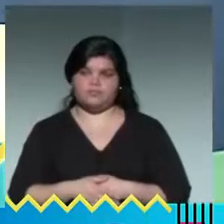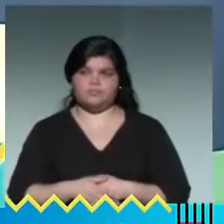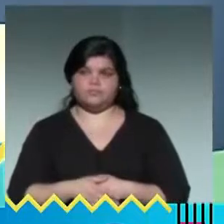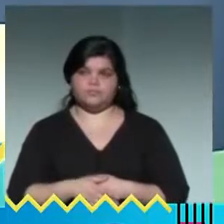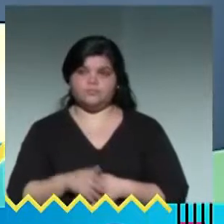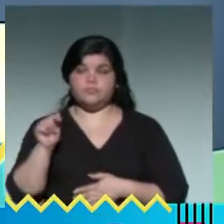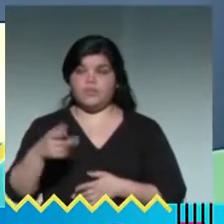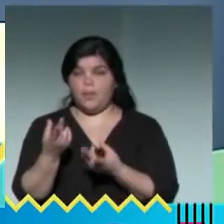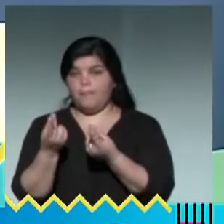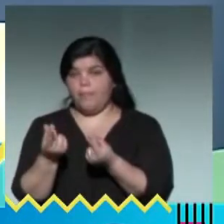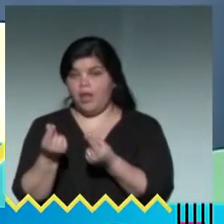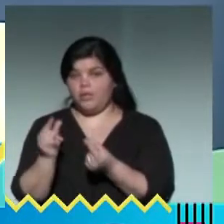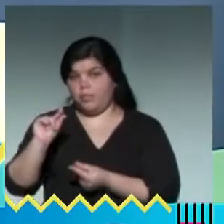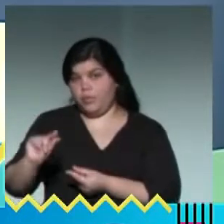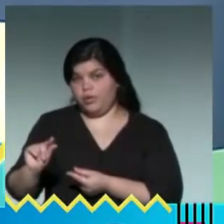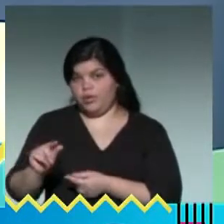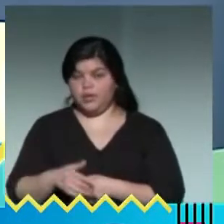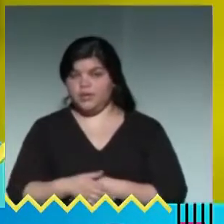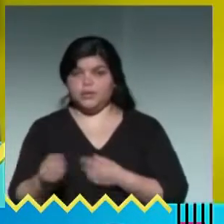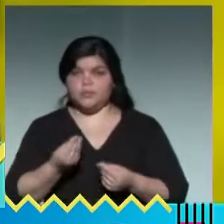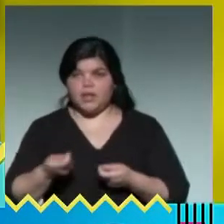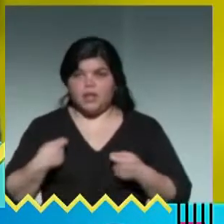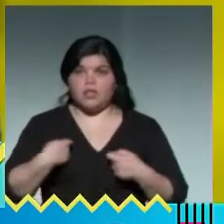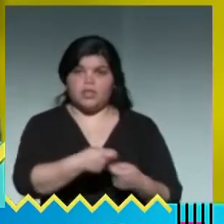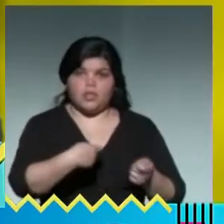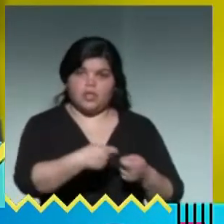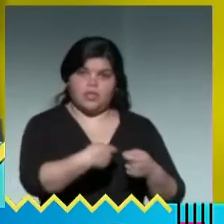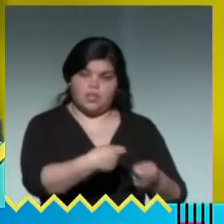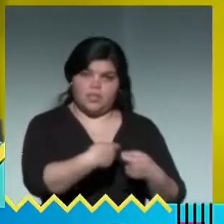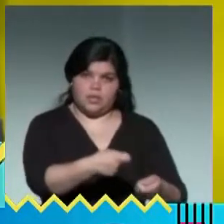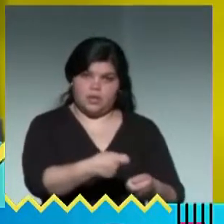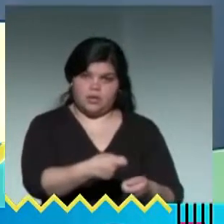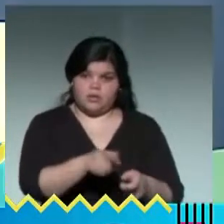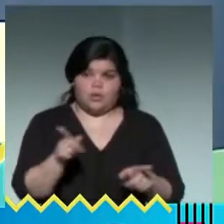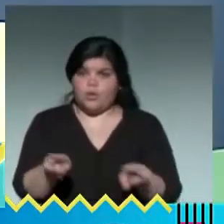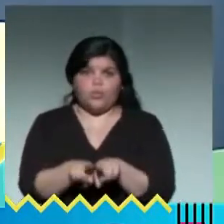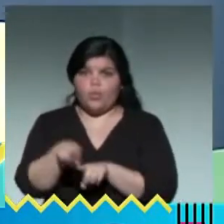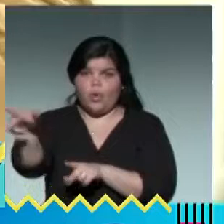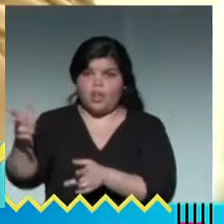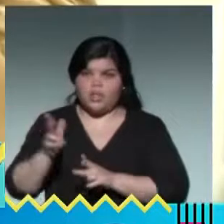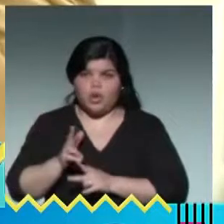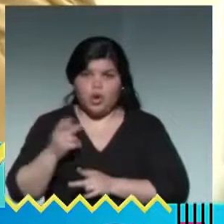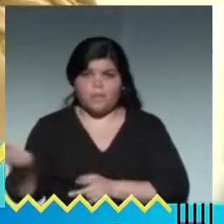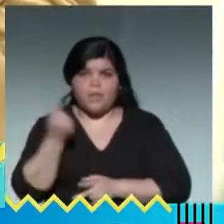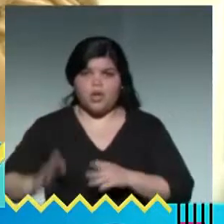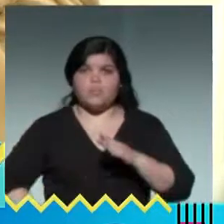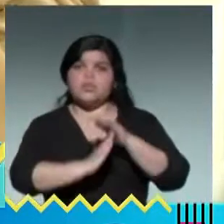volumen de dinero para financiar la actividad que consideramos, como dijo Natalio, que es prioritaria, que sería el taxi, y